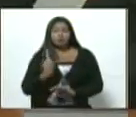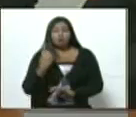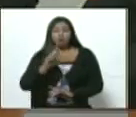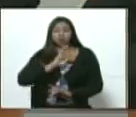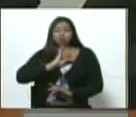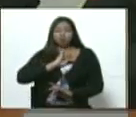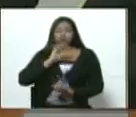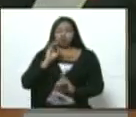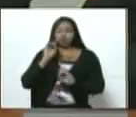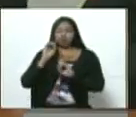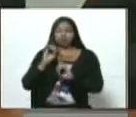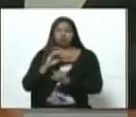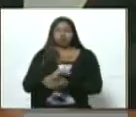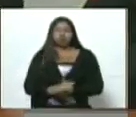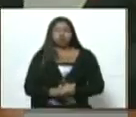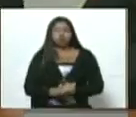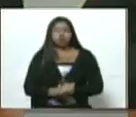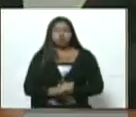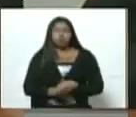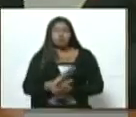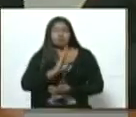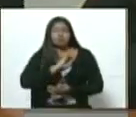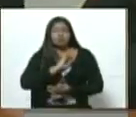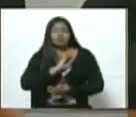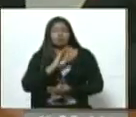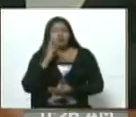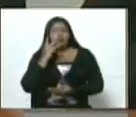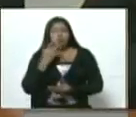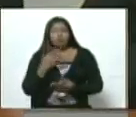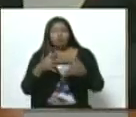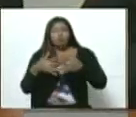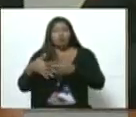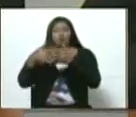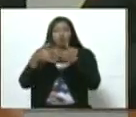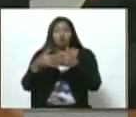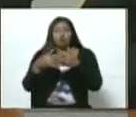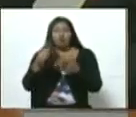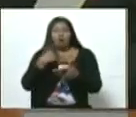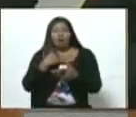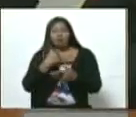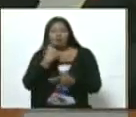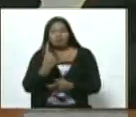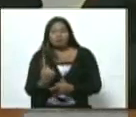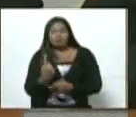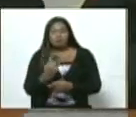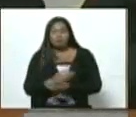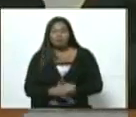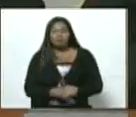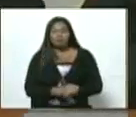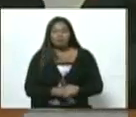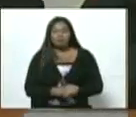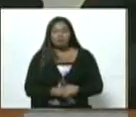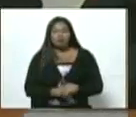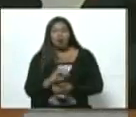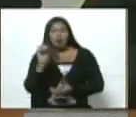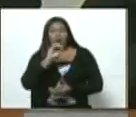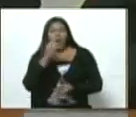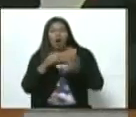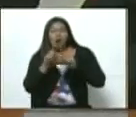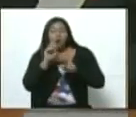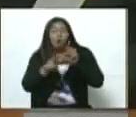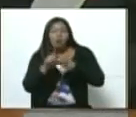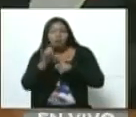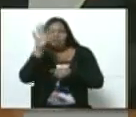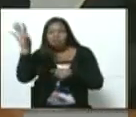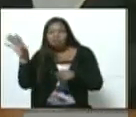solamente el presidente de la República, como el caso de los Estados Unidos, o en el caso de algunos países